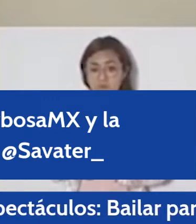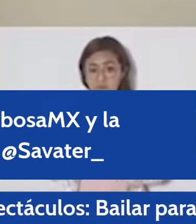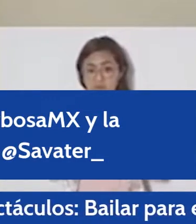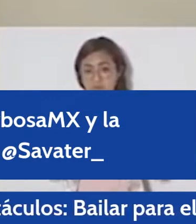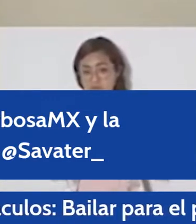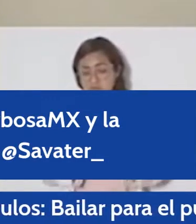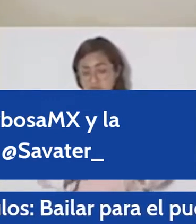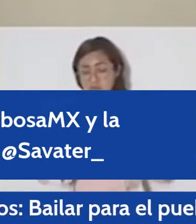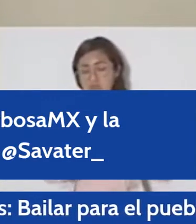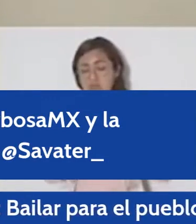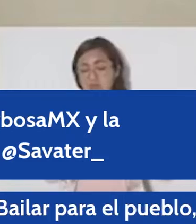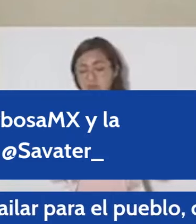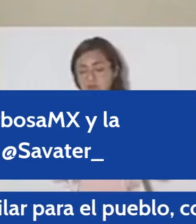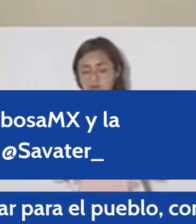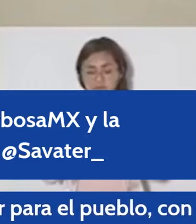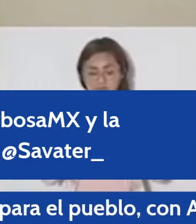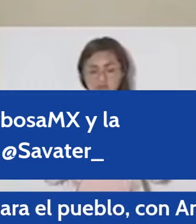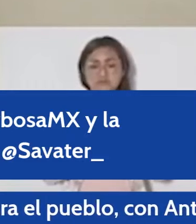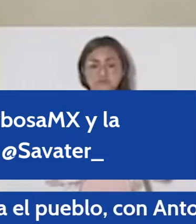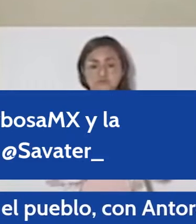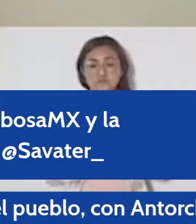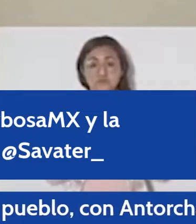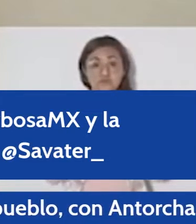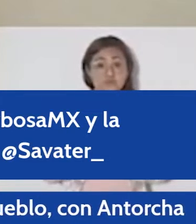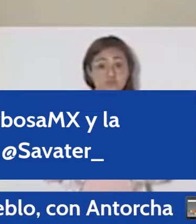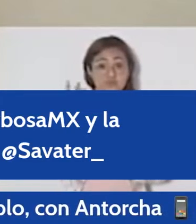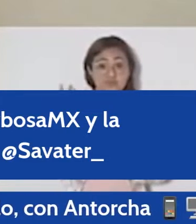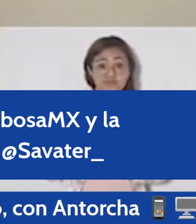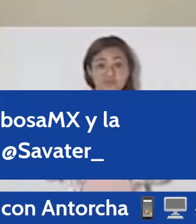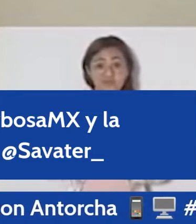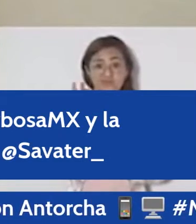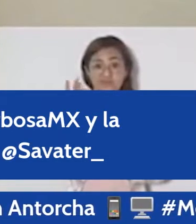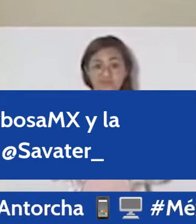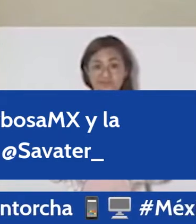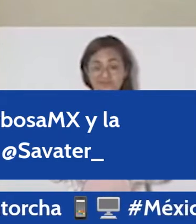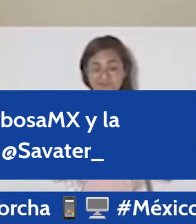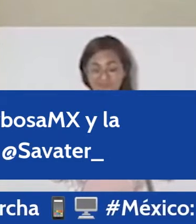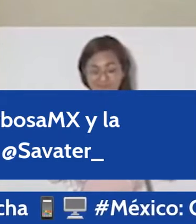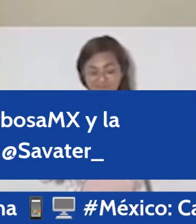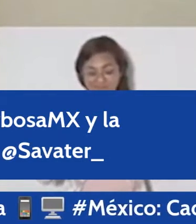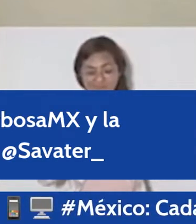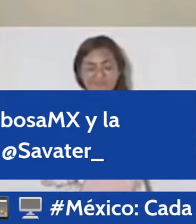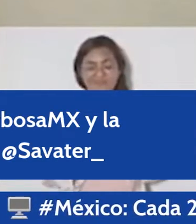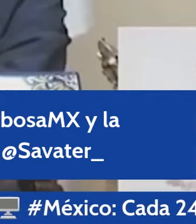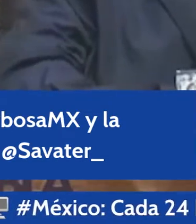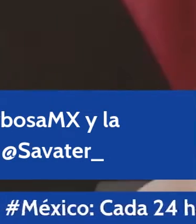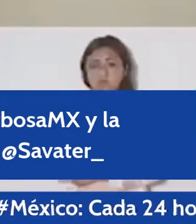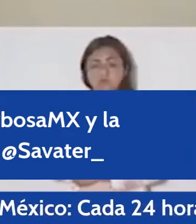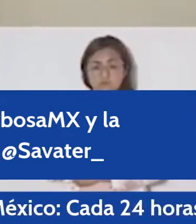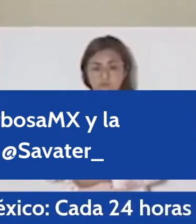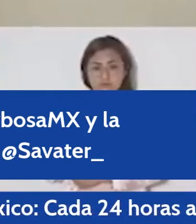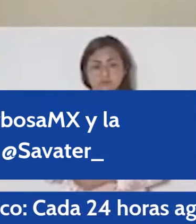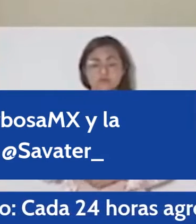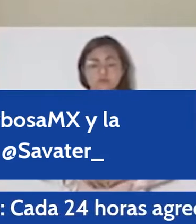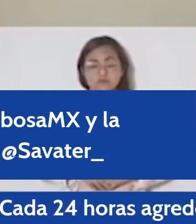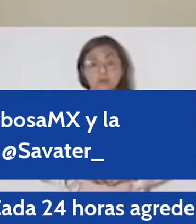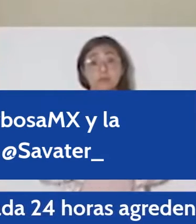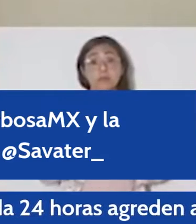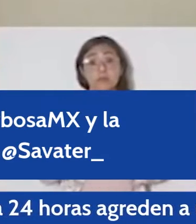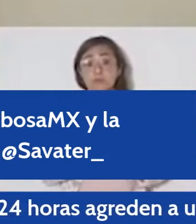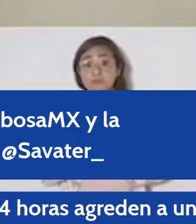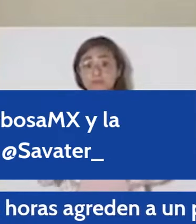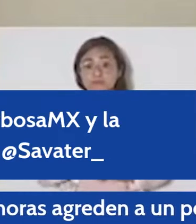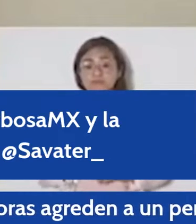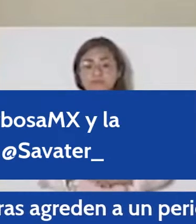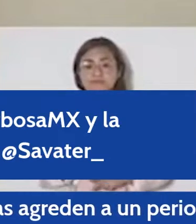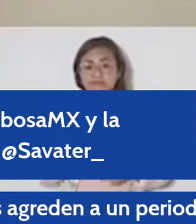principal de ese diálogo de esa conferencia sobre su último libro Pero además